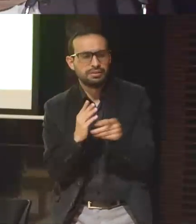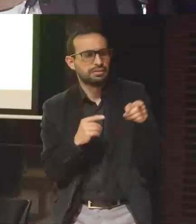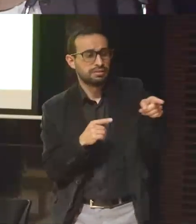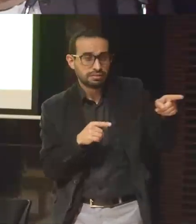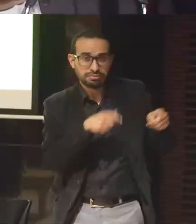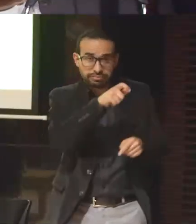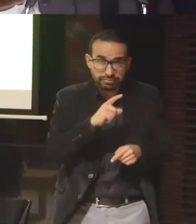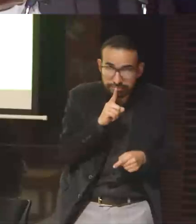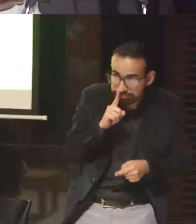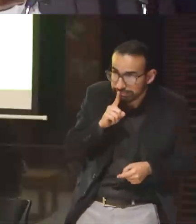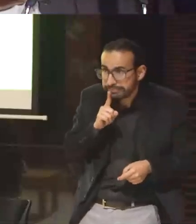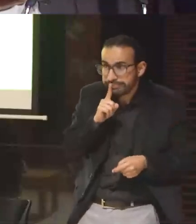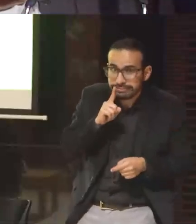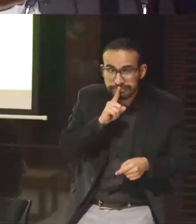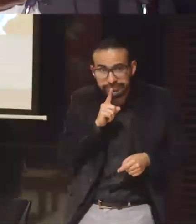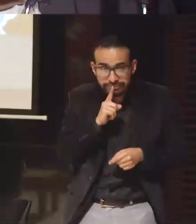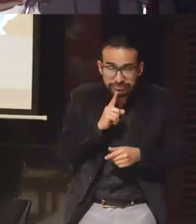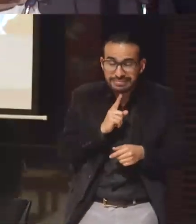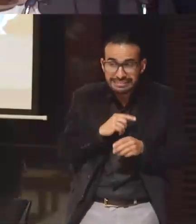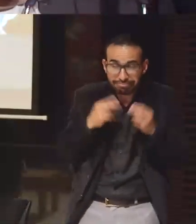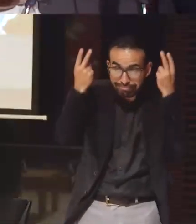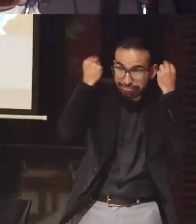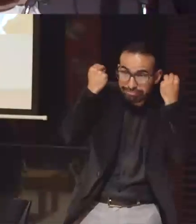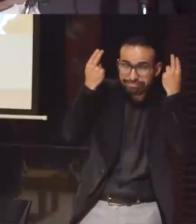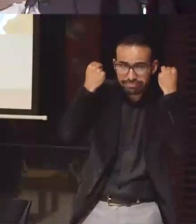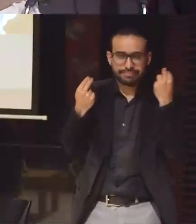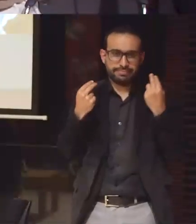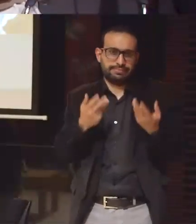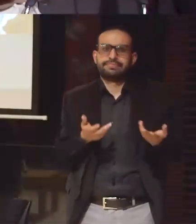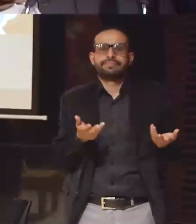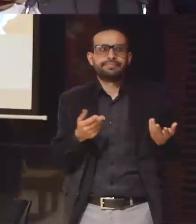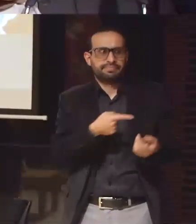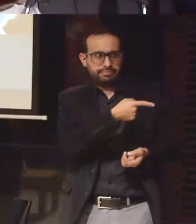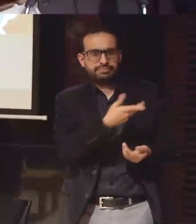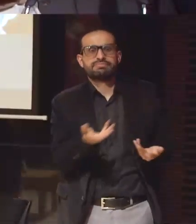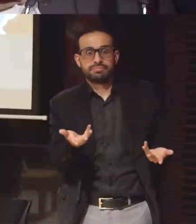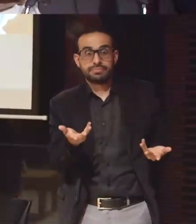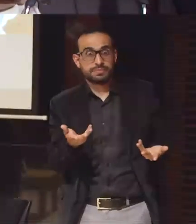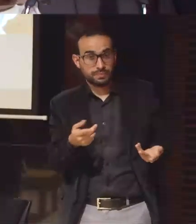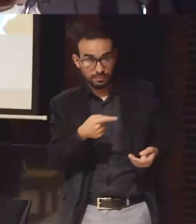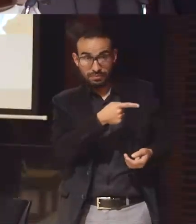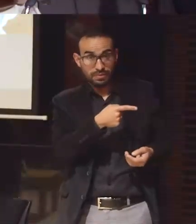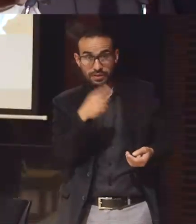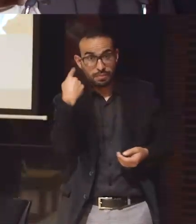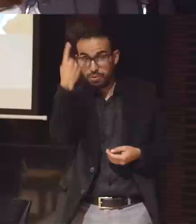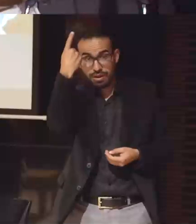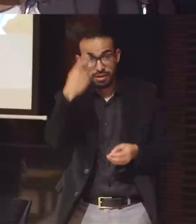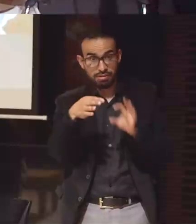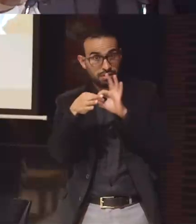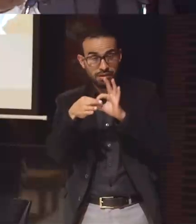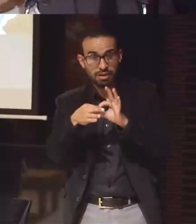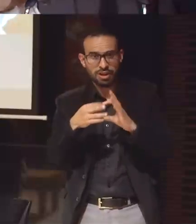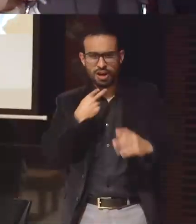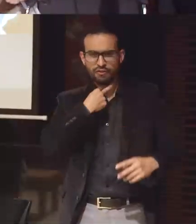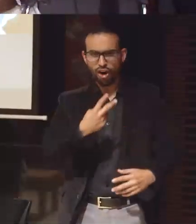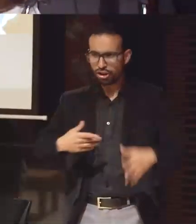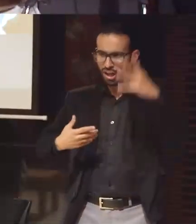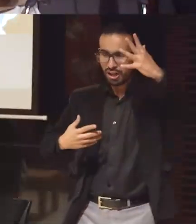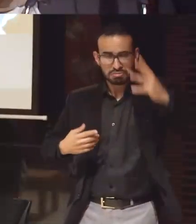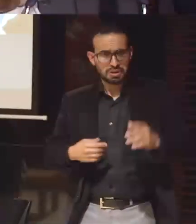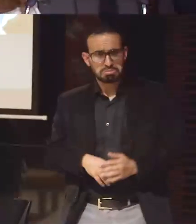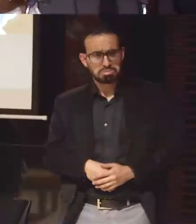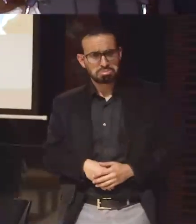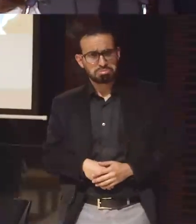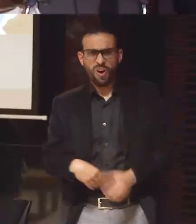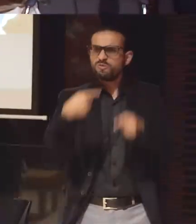años, que está bien y es válido y su voz es válida, pero las personas que no tienen esa vocación política, que no hablan durísimo, que les da pereza pararse a pelear en